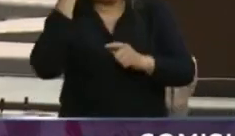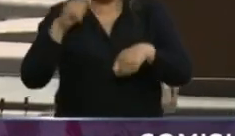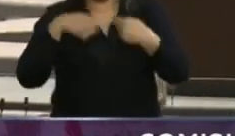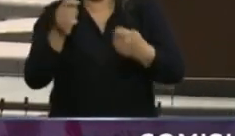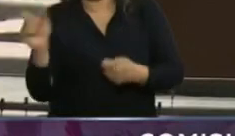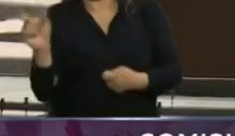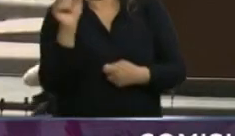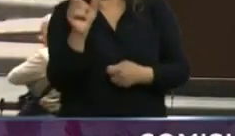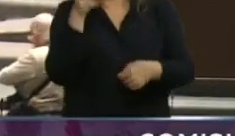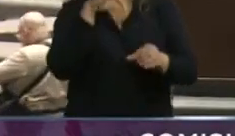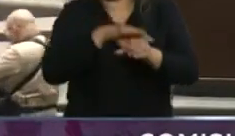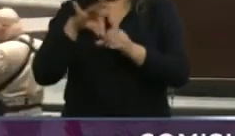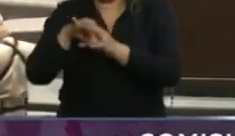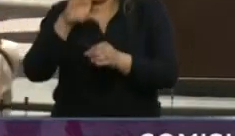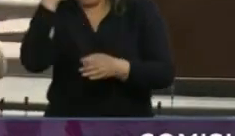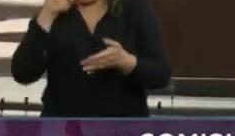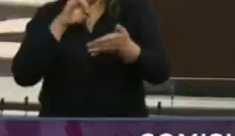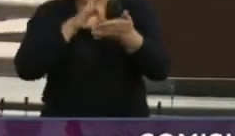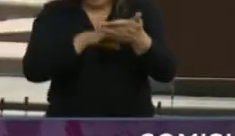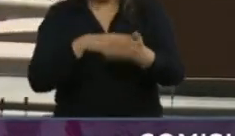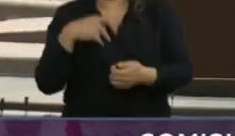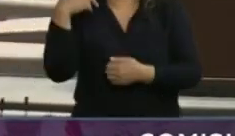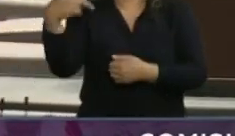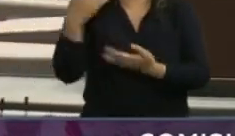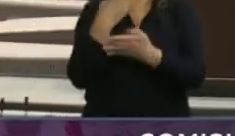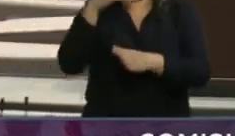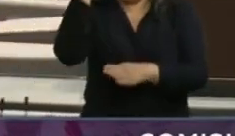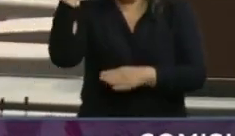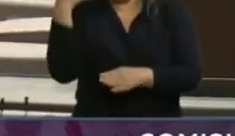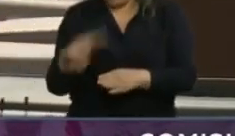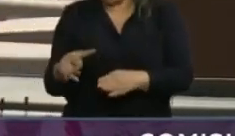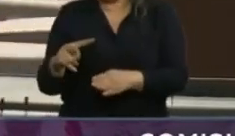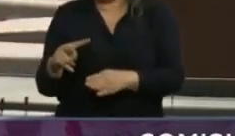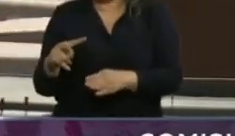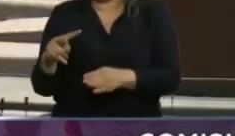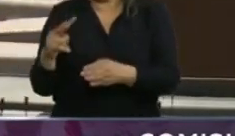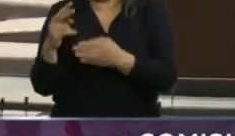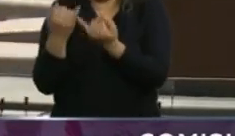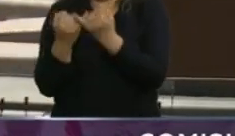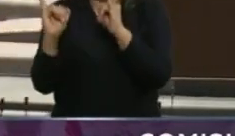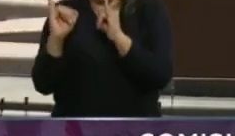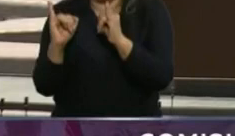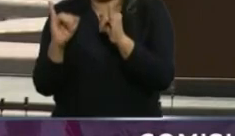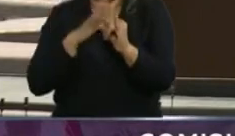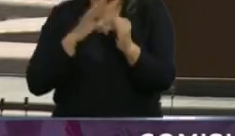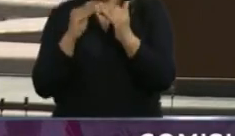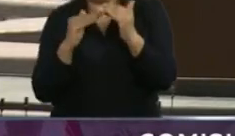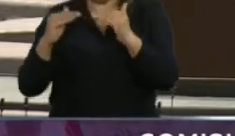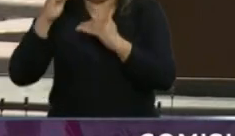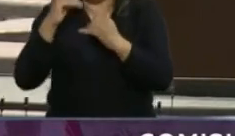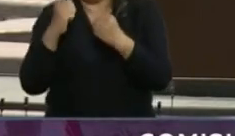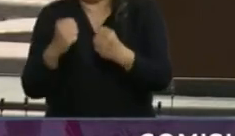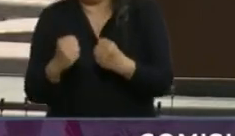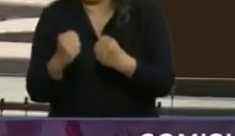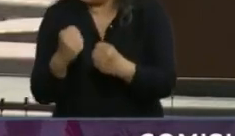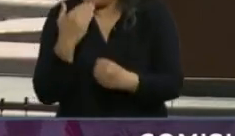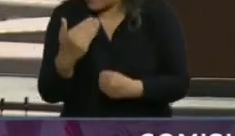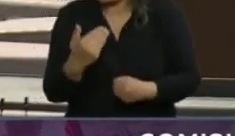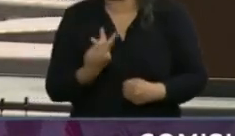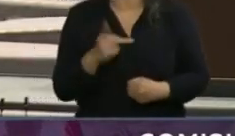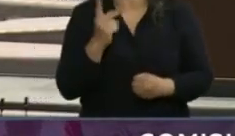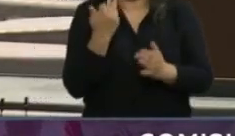para votar con fotografía, autonomía al Banco de México, por eso el peso está tan fuerte, porque tiene autonomía el Banco de México. Hacen